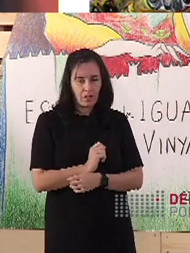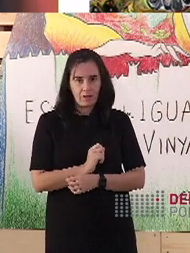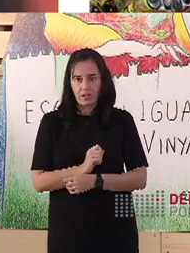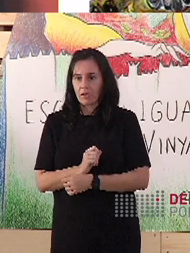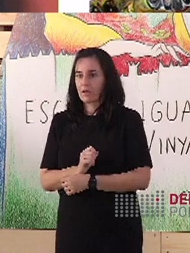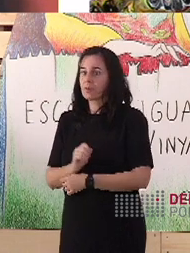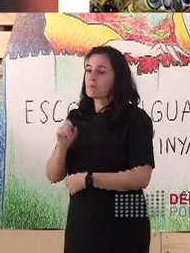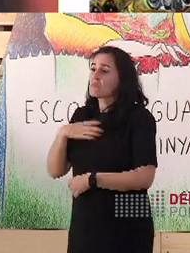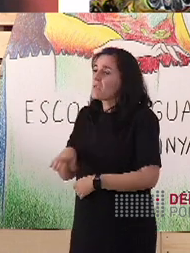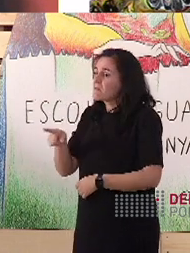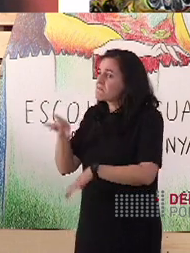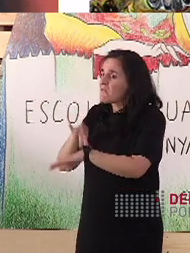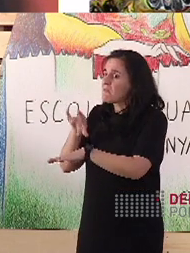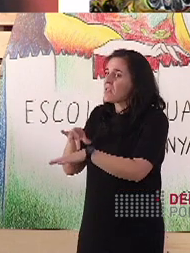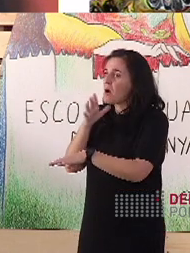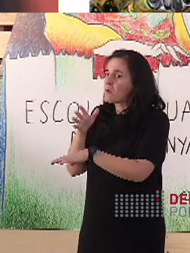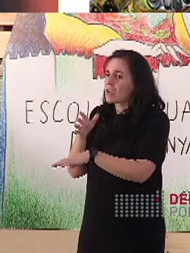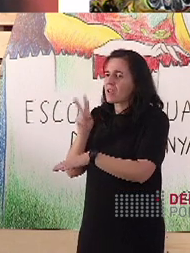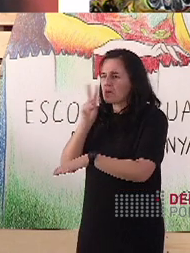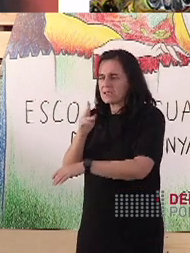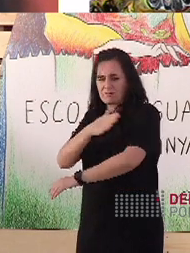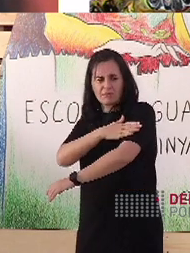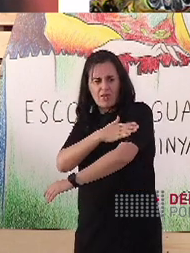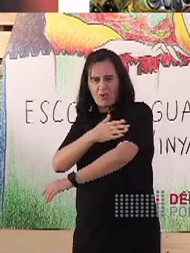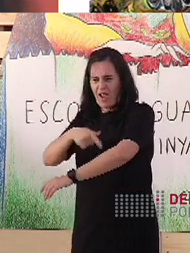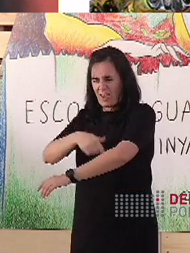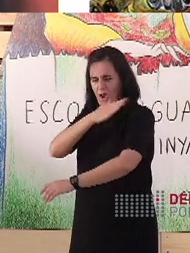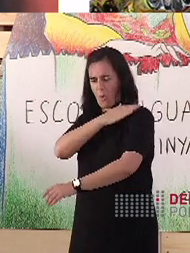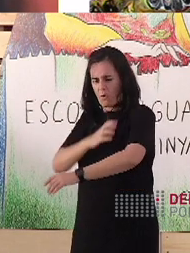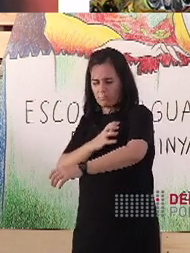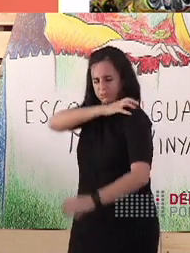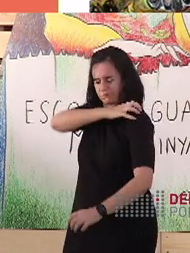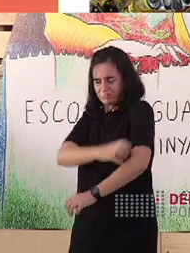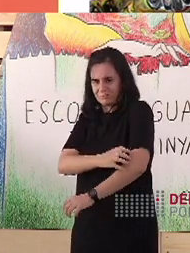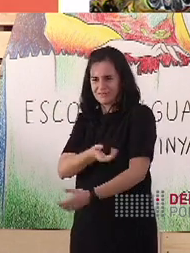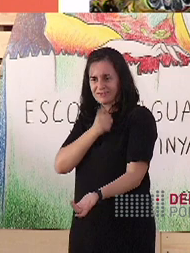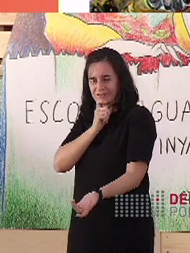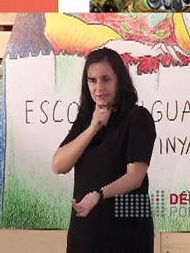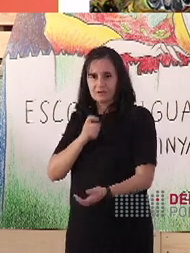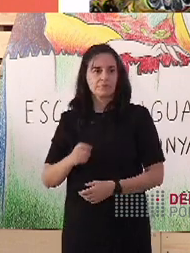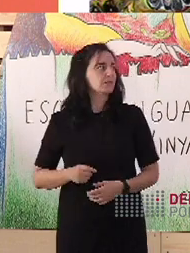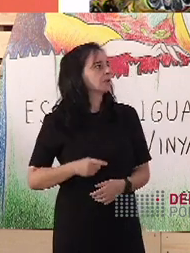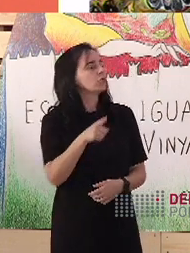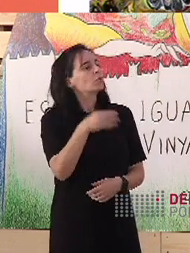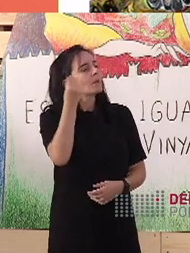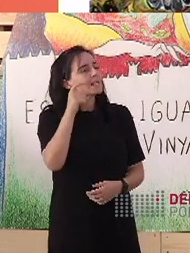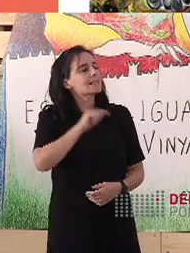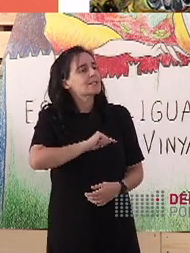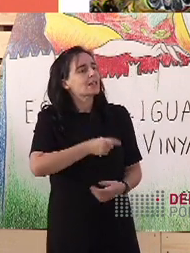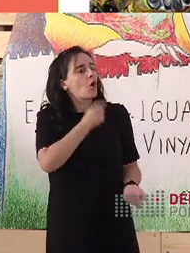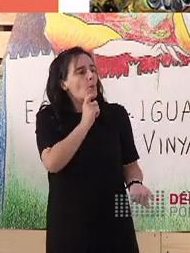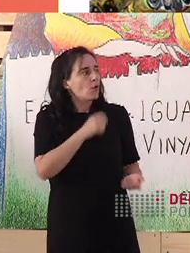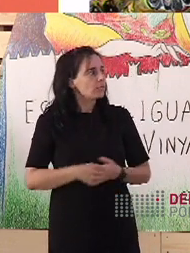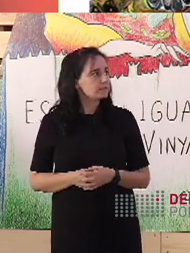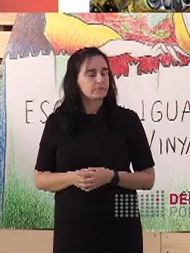parece que tiene una enfermedad, porque el brazo lo tiene aquí y aquí está el hombro. ¿Y cómo crees que se siente? Pues se